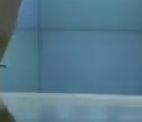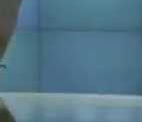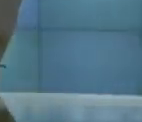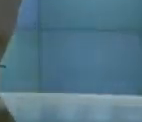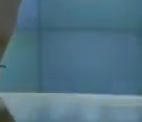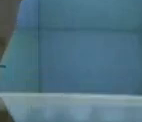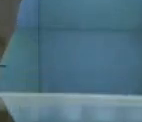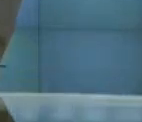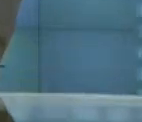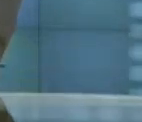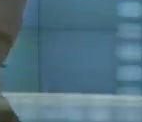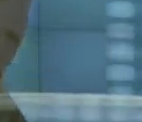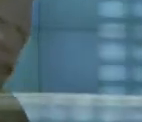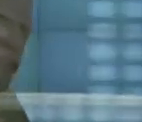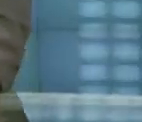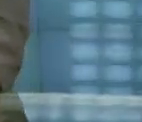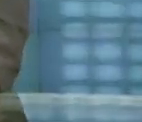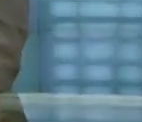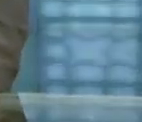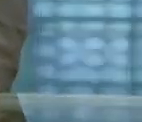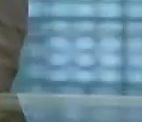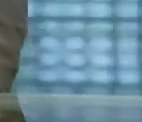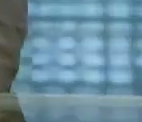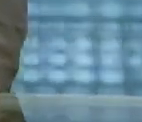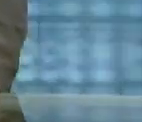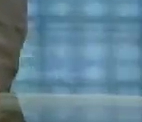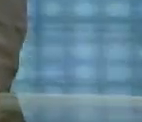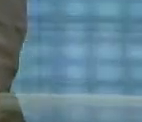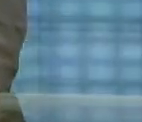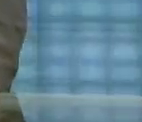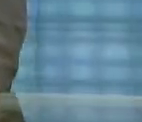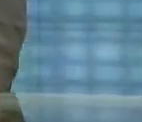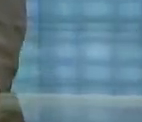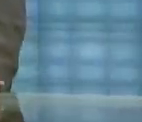miércoles de Economía Productiva con el primer mandatario nacional, Nicolás Maduro Moros.